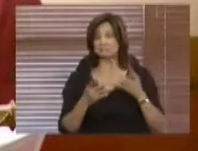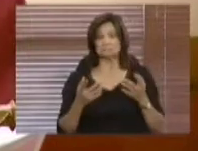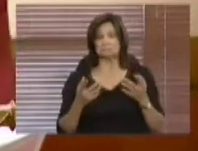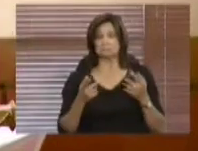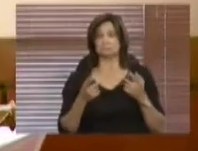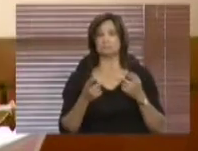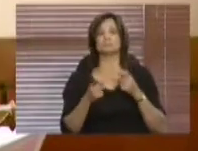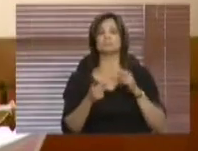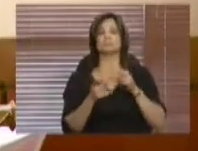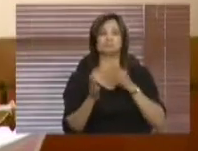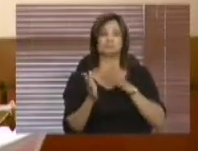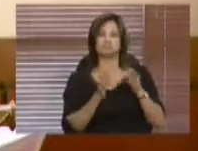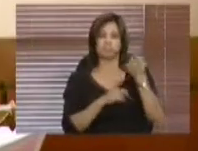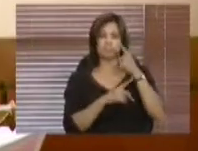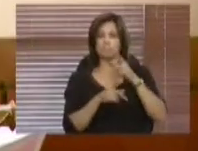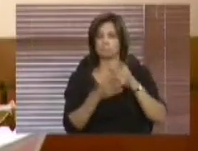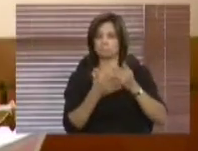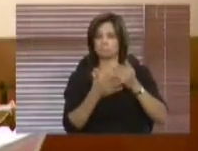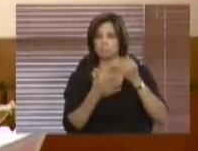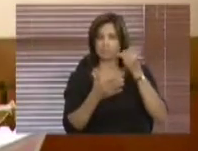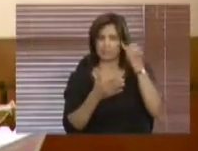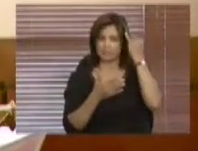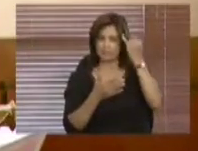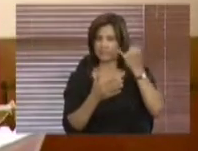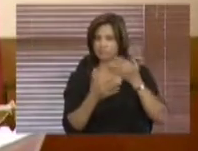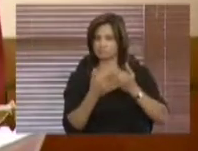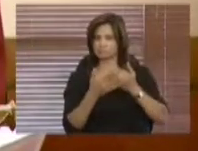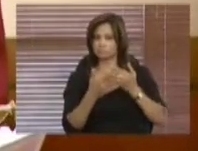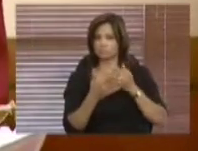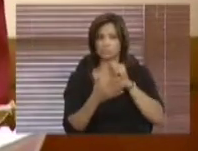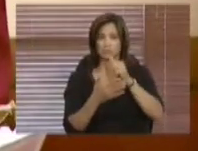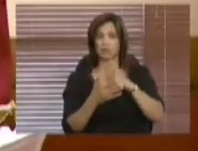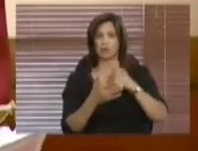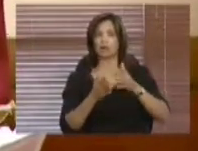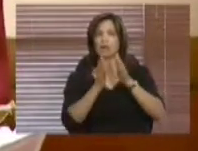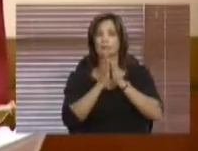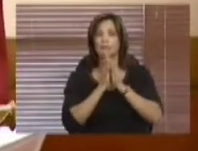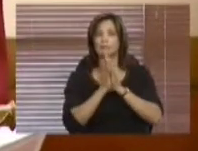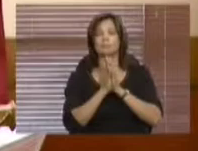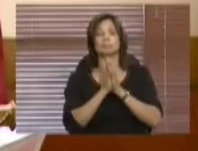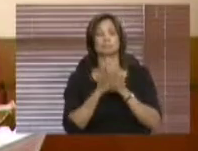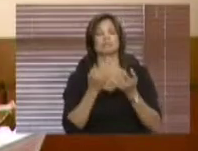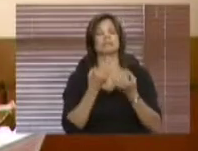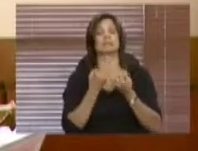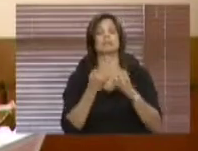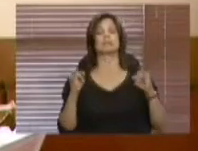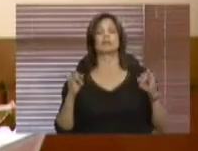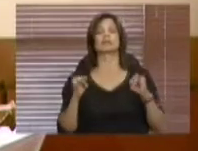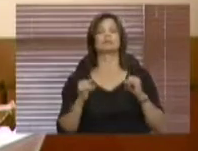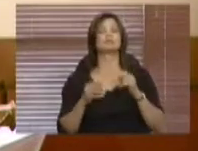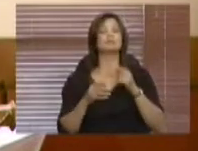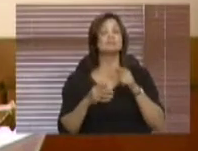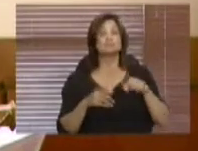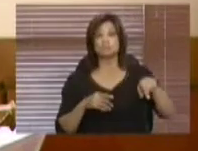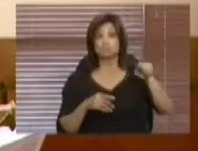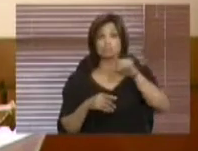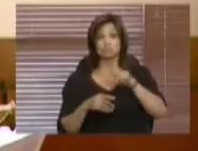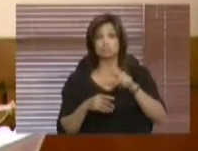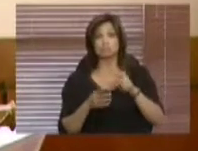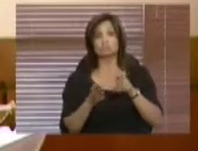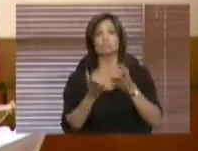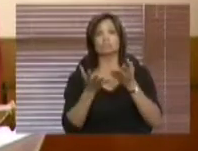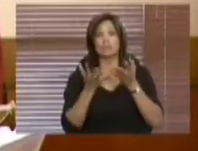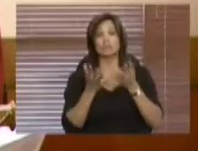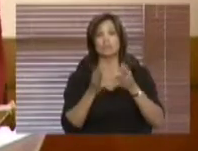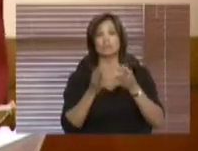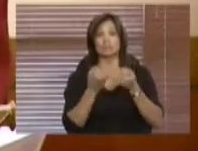casos, planes preestablecidos. Quienes nos piden independencia, quienes piden independencia